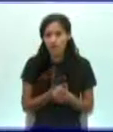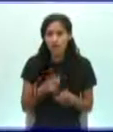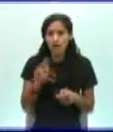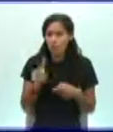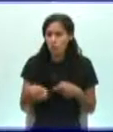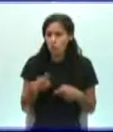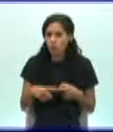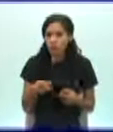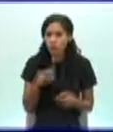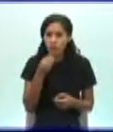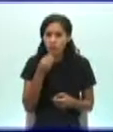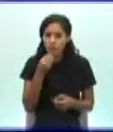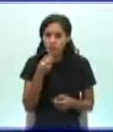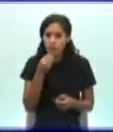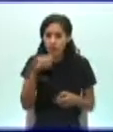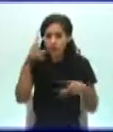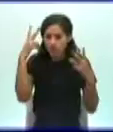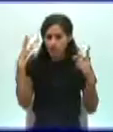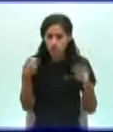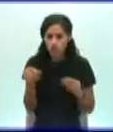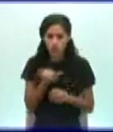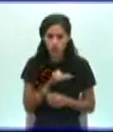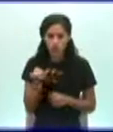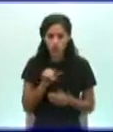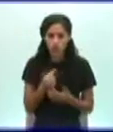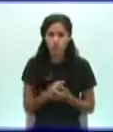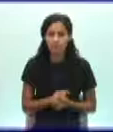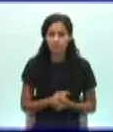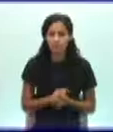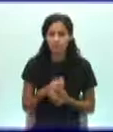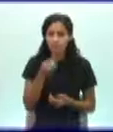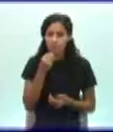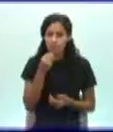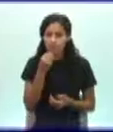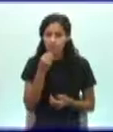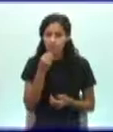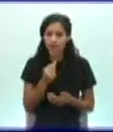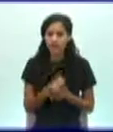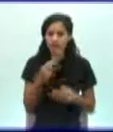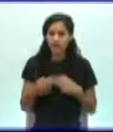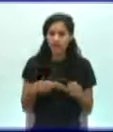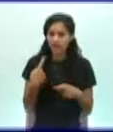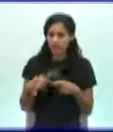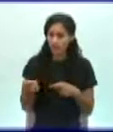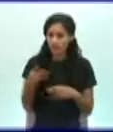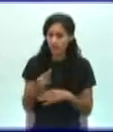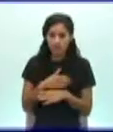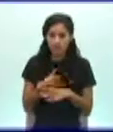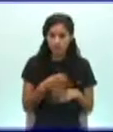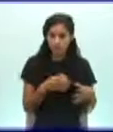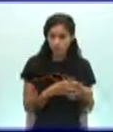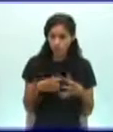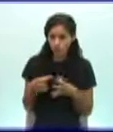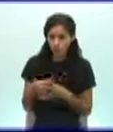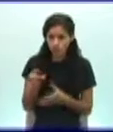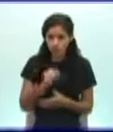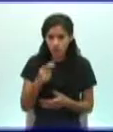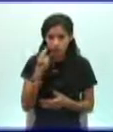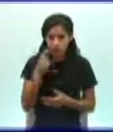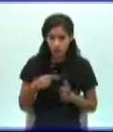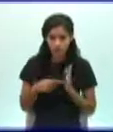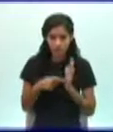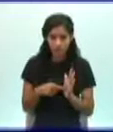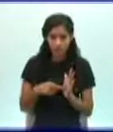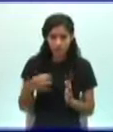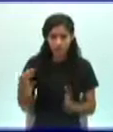morales, estéticas, religiosas y filosóficas que poseen los diferentes grupos sociales como reflejo de la realidad. ¿Cómo